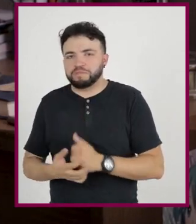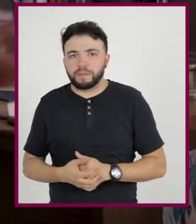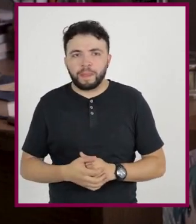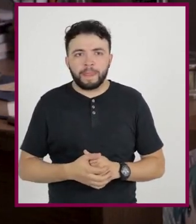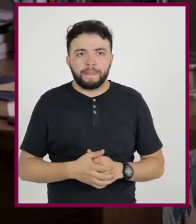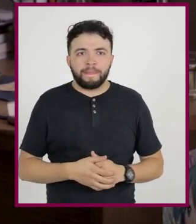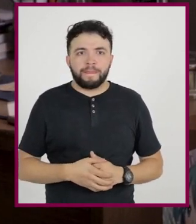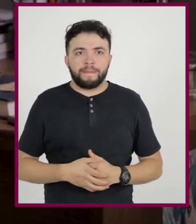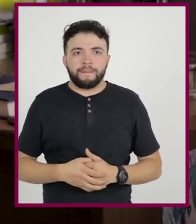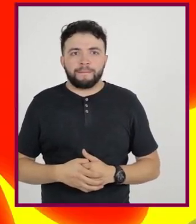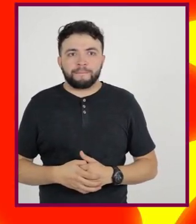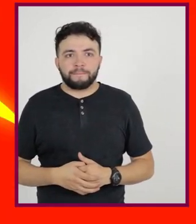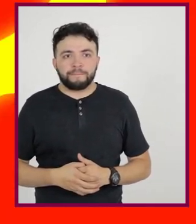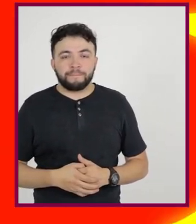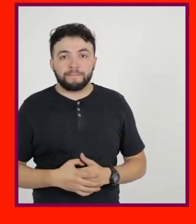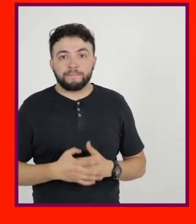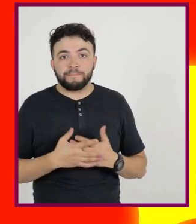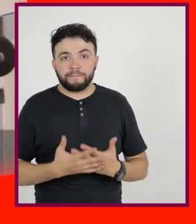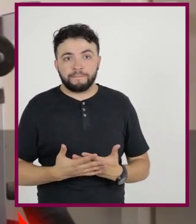exponerlo.